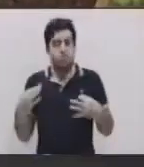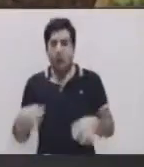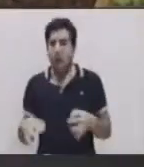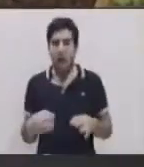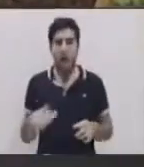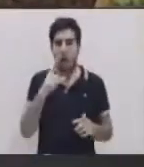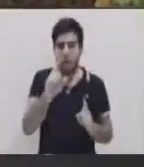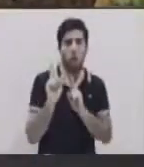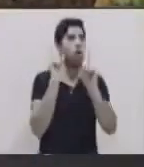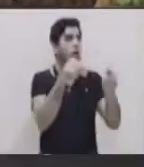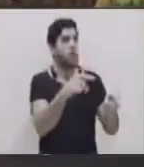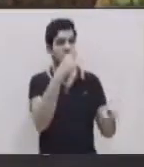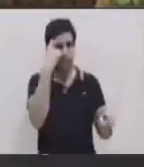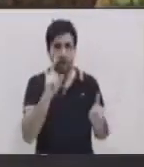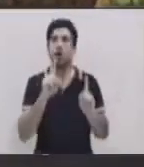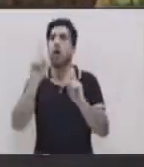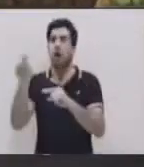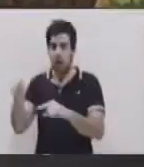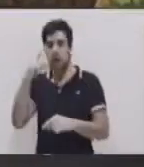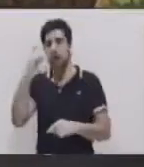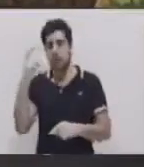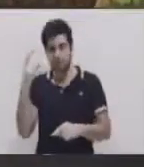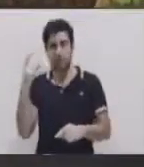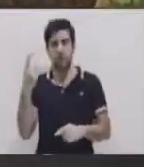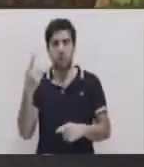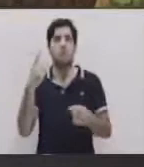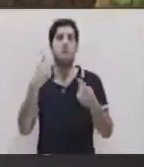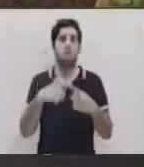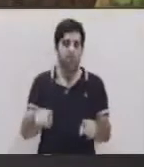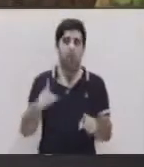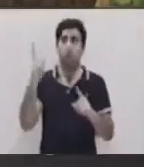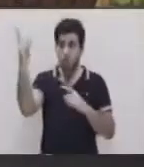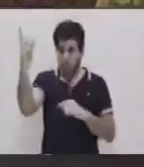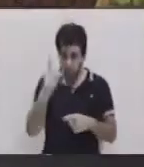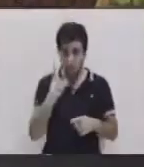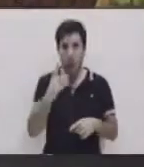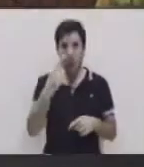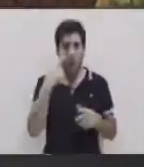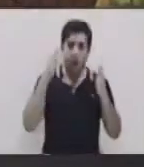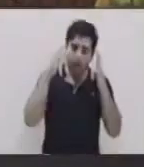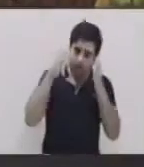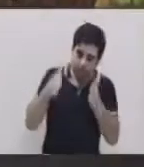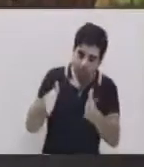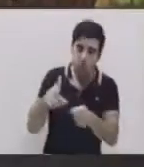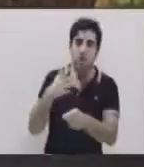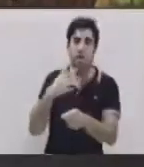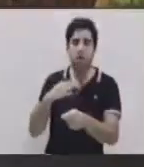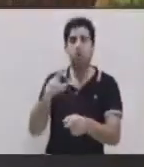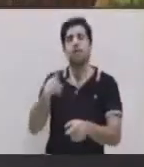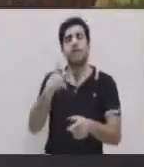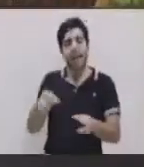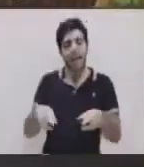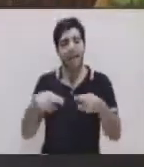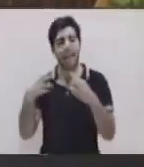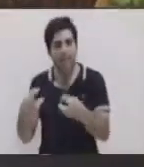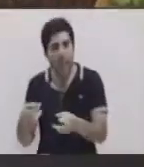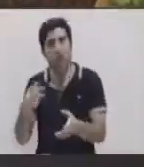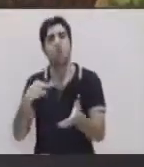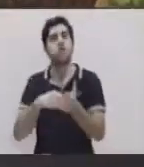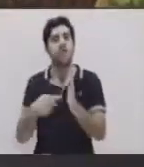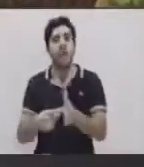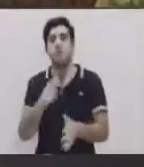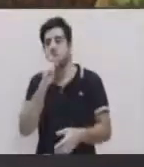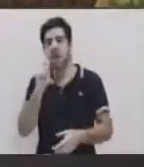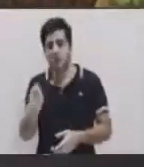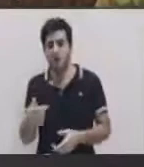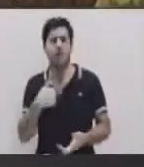tiempo, ese es uno de los lenguajes de amor que tú puedes provocar en tus hijos. Otros son los regalos. ¿Qué tipo de regalos le vamos a dar a